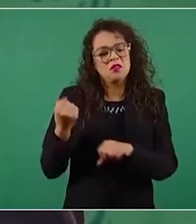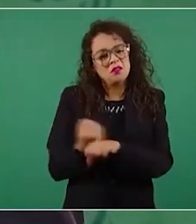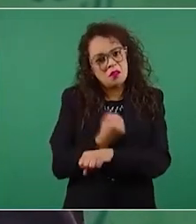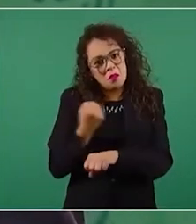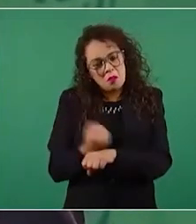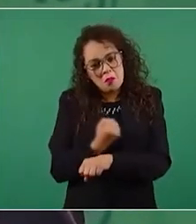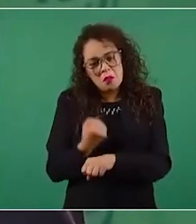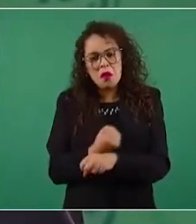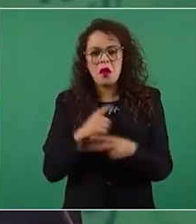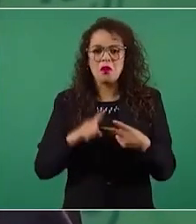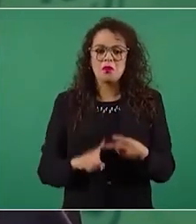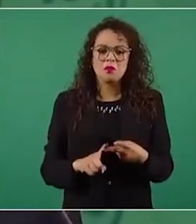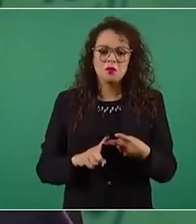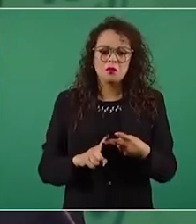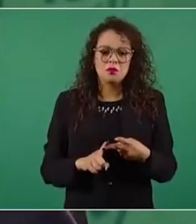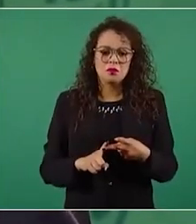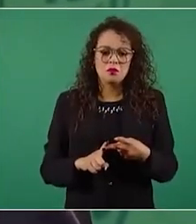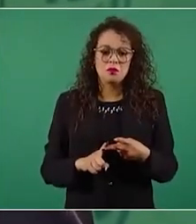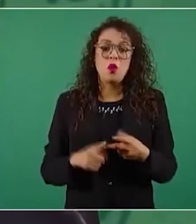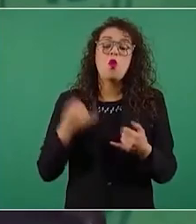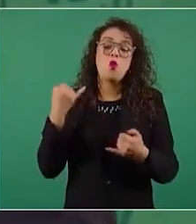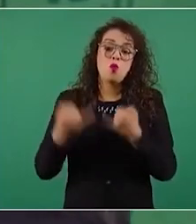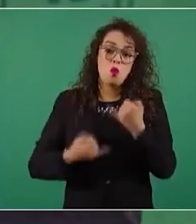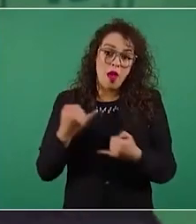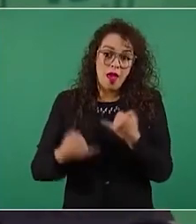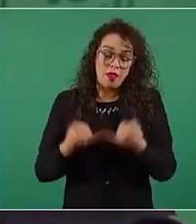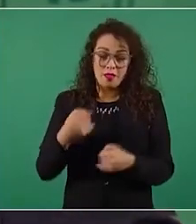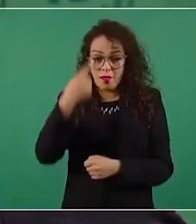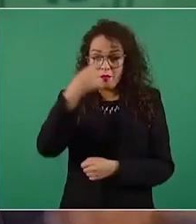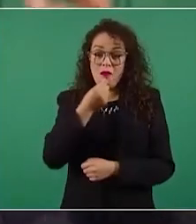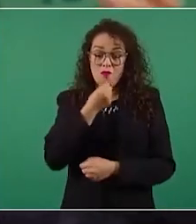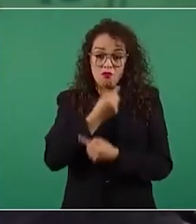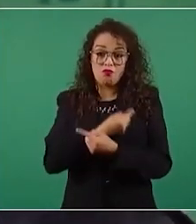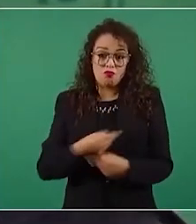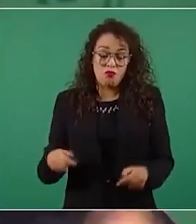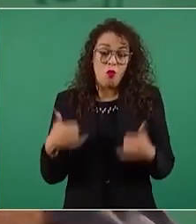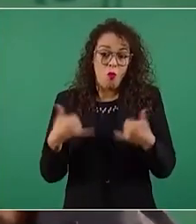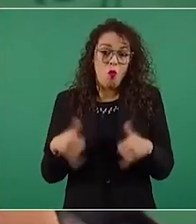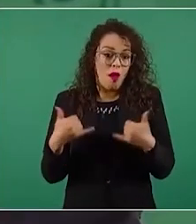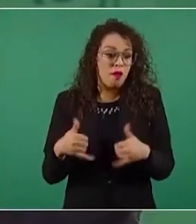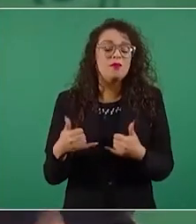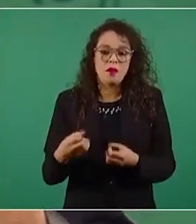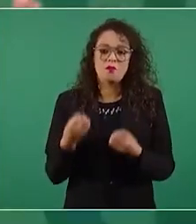calzado, se llevan juguetes para niños, todo lo que está en